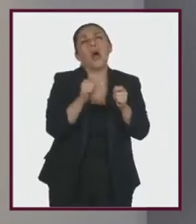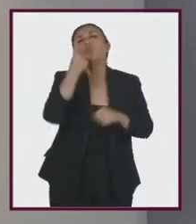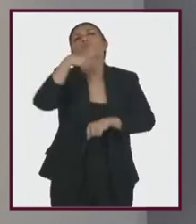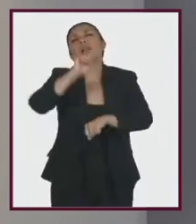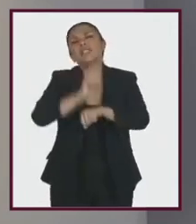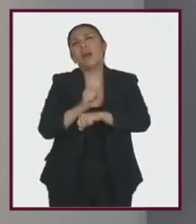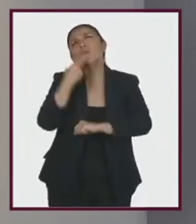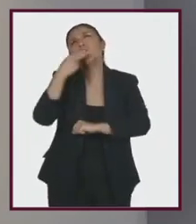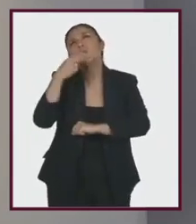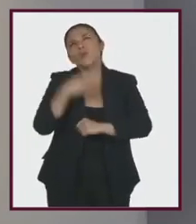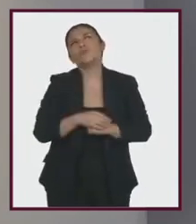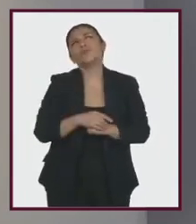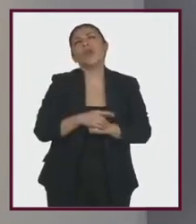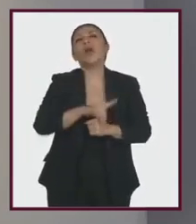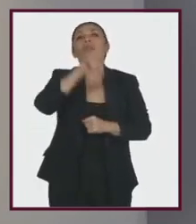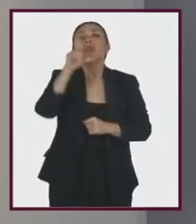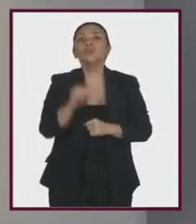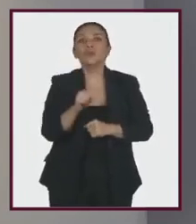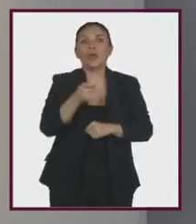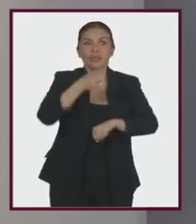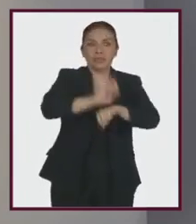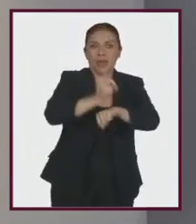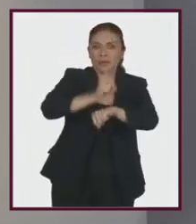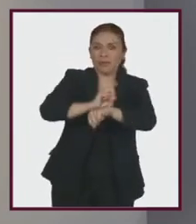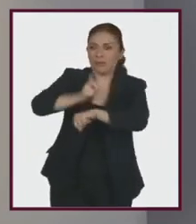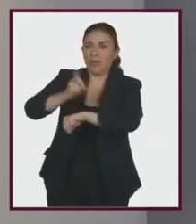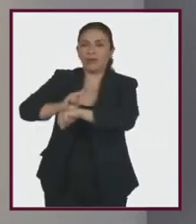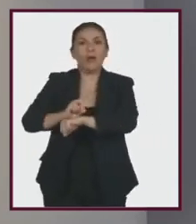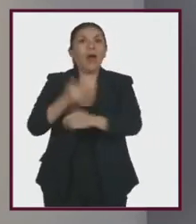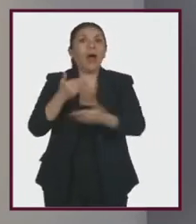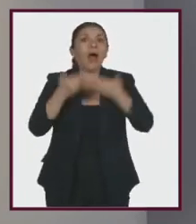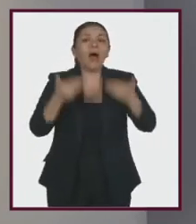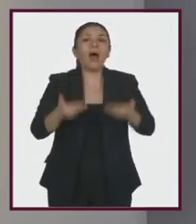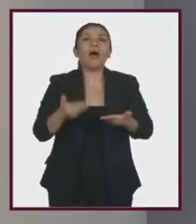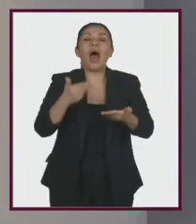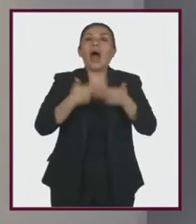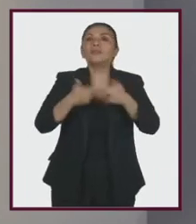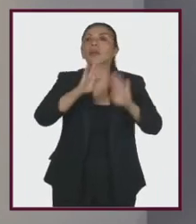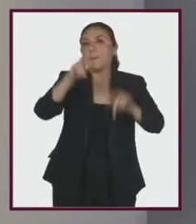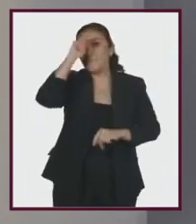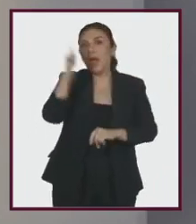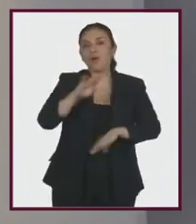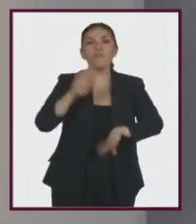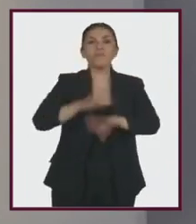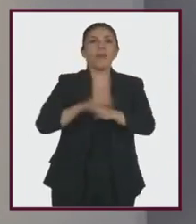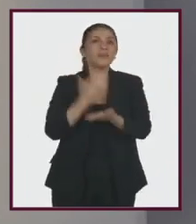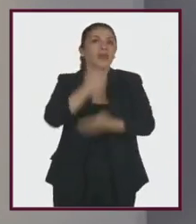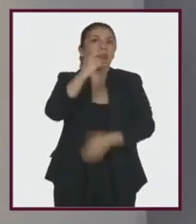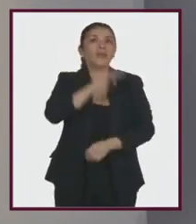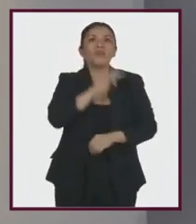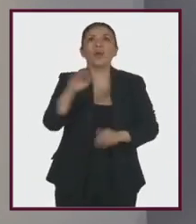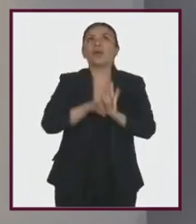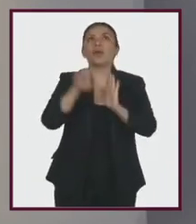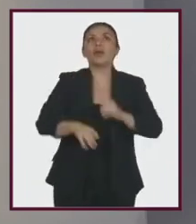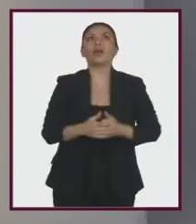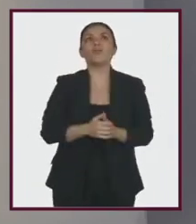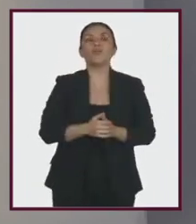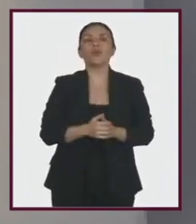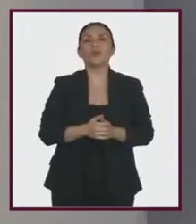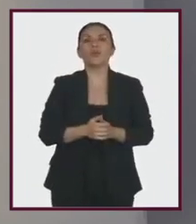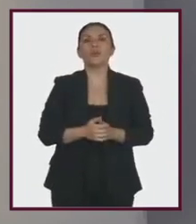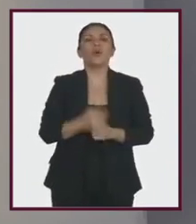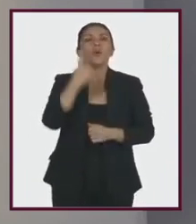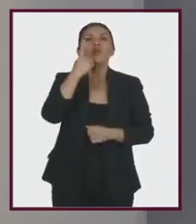semanalmente, diariamente, hasta que llegamos ya a un consumo perjudicial como tal, que puede ser desde atracones